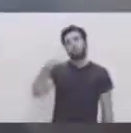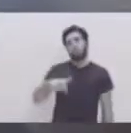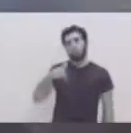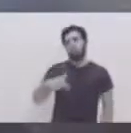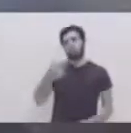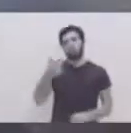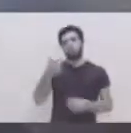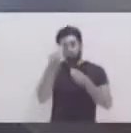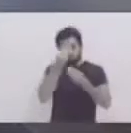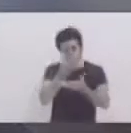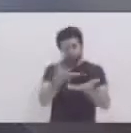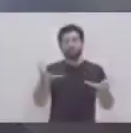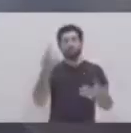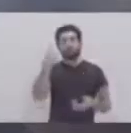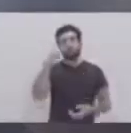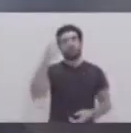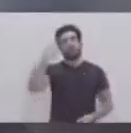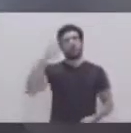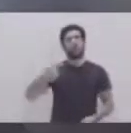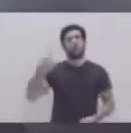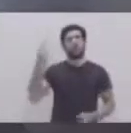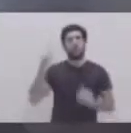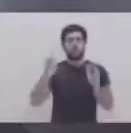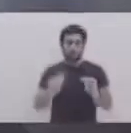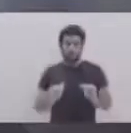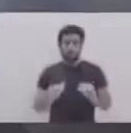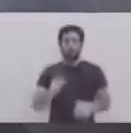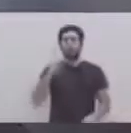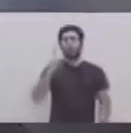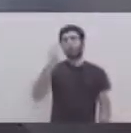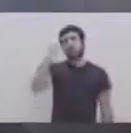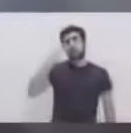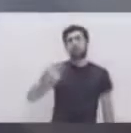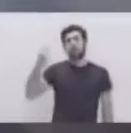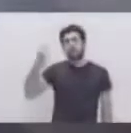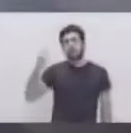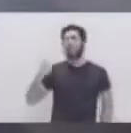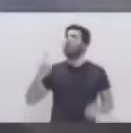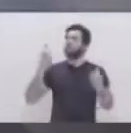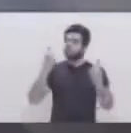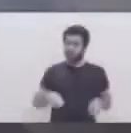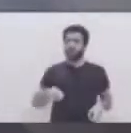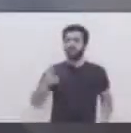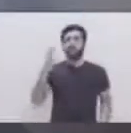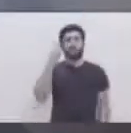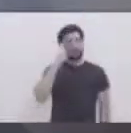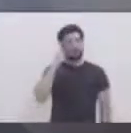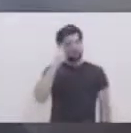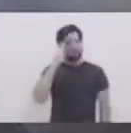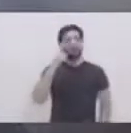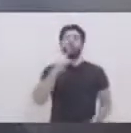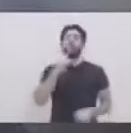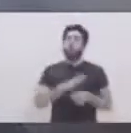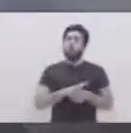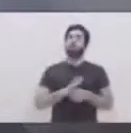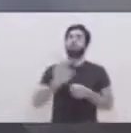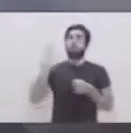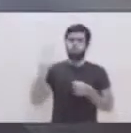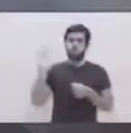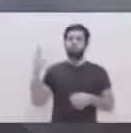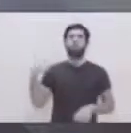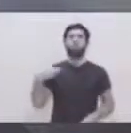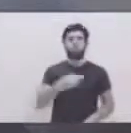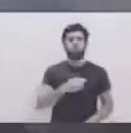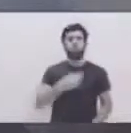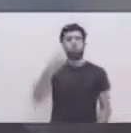Hoy quiero mandar un mensaje en conmemoración del Día del Niño. Un día que tiene que ser recordado con el